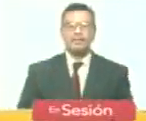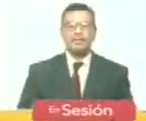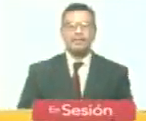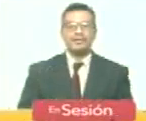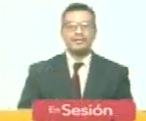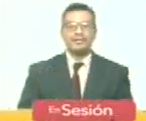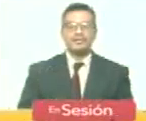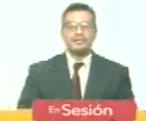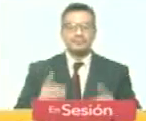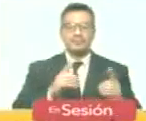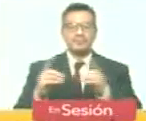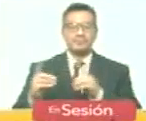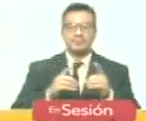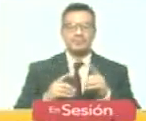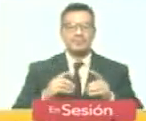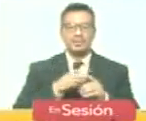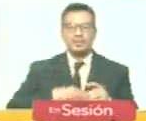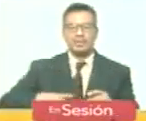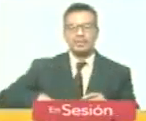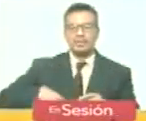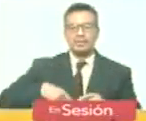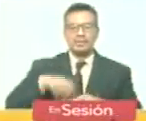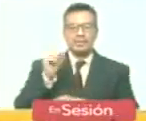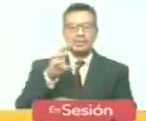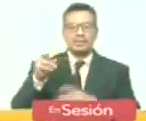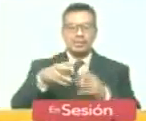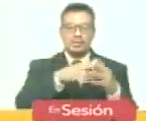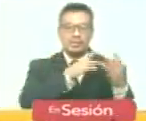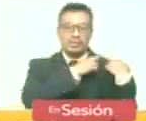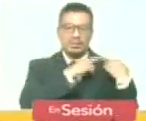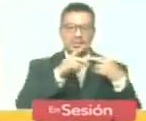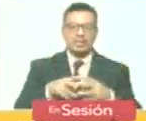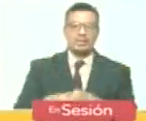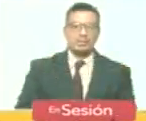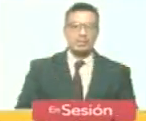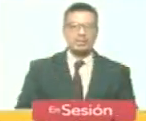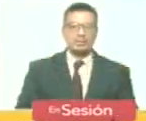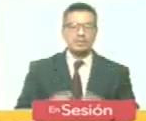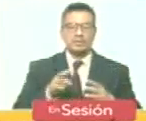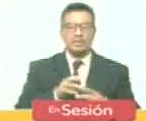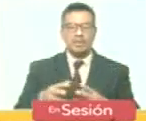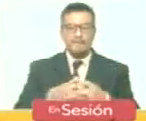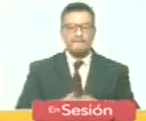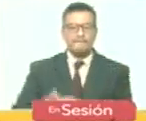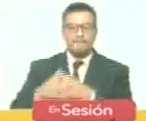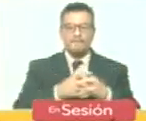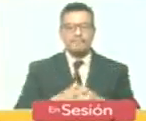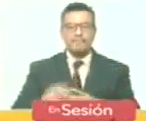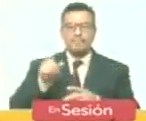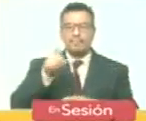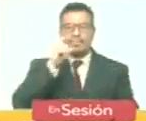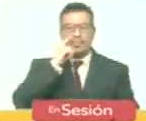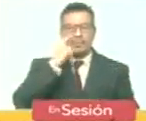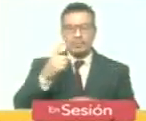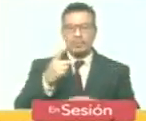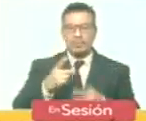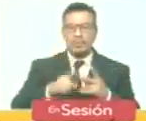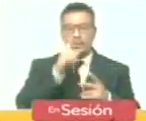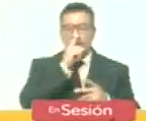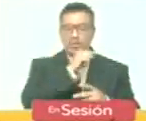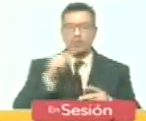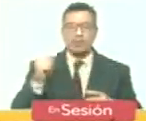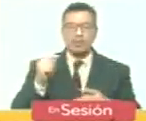intromisión de la señora Pelosi como presidente de la Cámara de Representantes del Congreso de los Estados Unidos en esta visita a Taiwán, en la